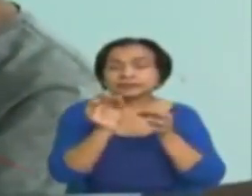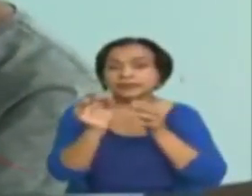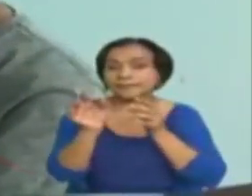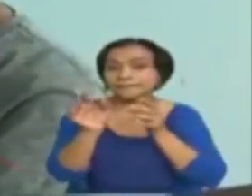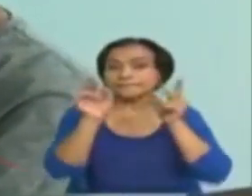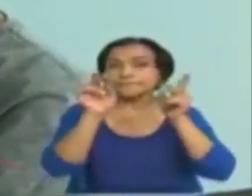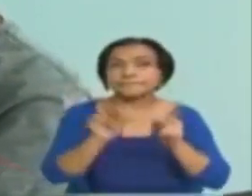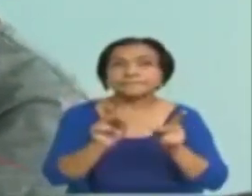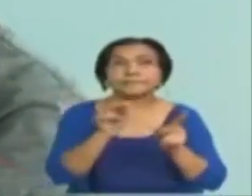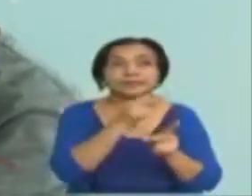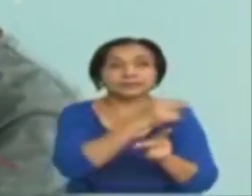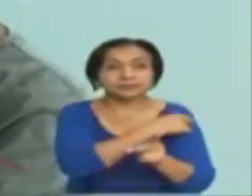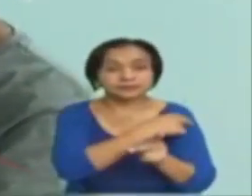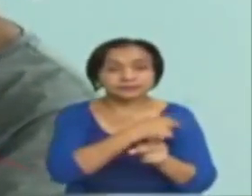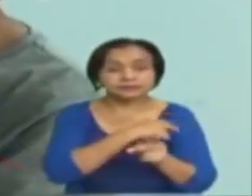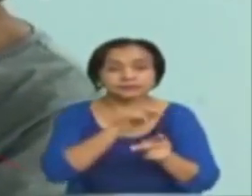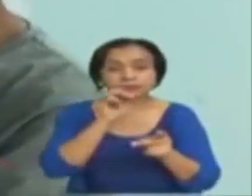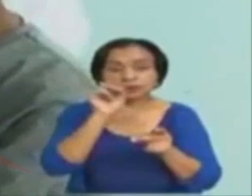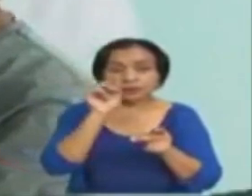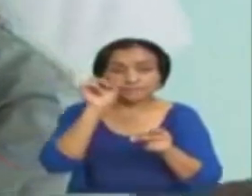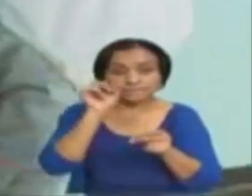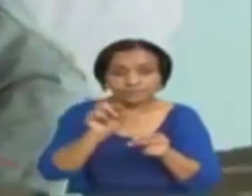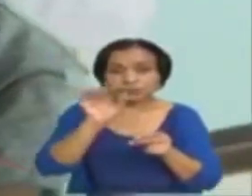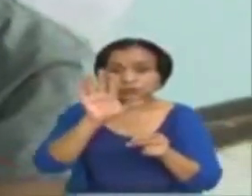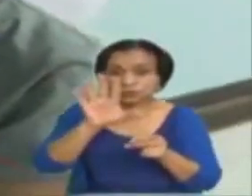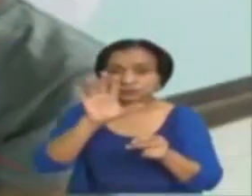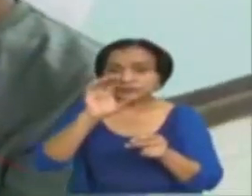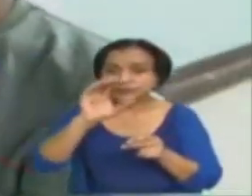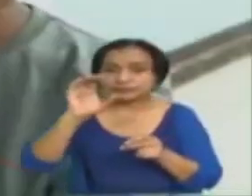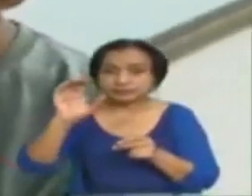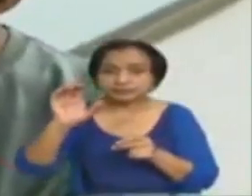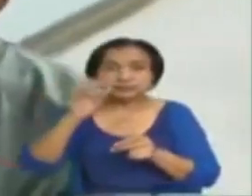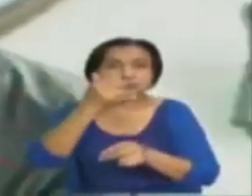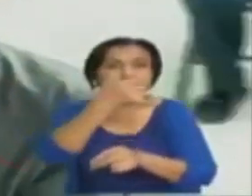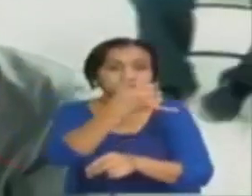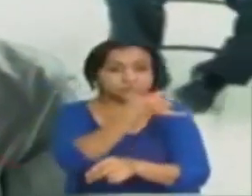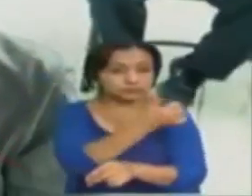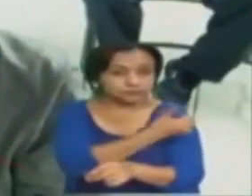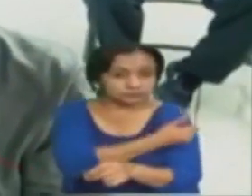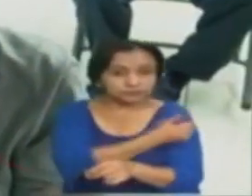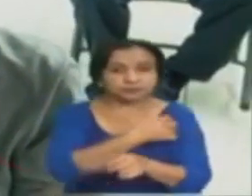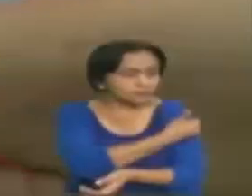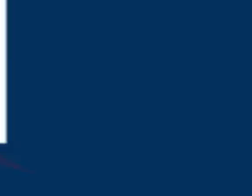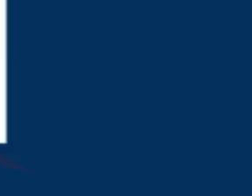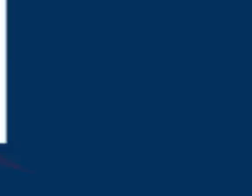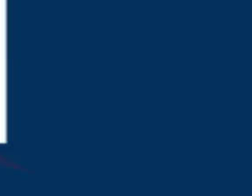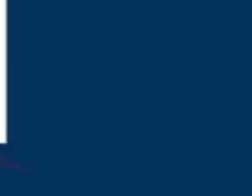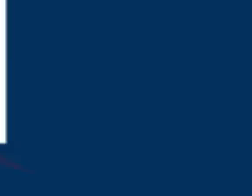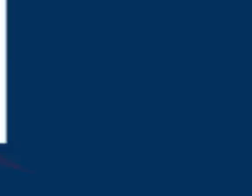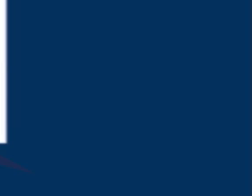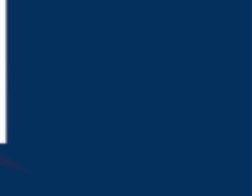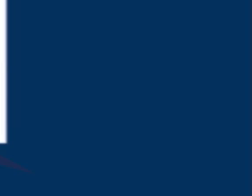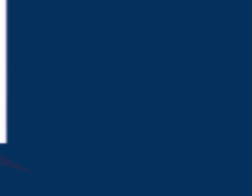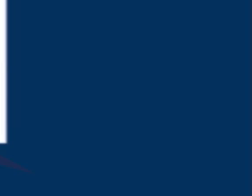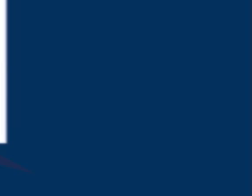que se aplicarán en una sola dosis ante la pandemia del COVID-19. Y la buena noticia es que estamos